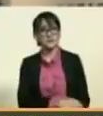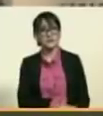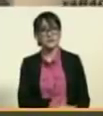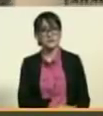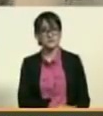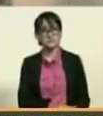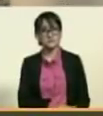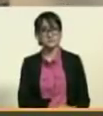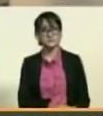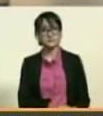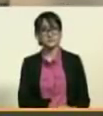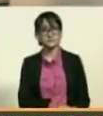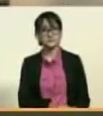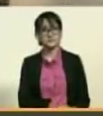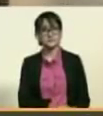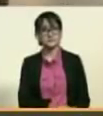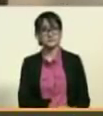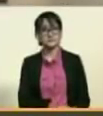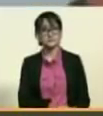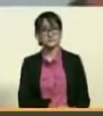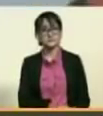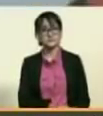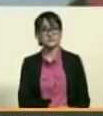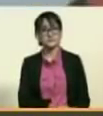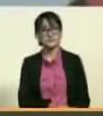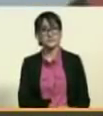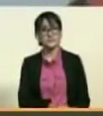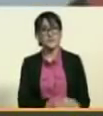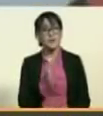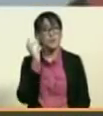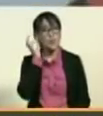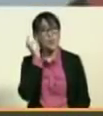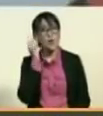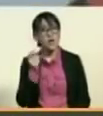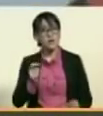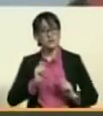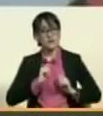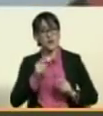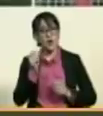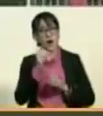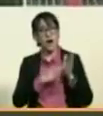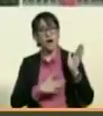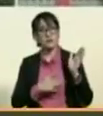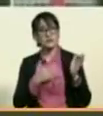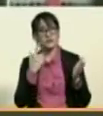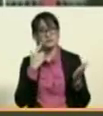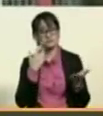Carné de la patria. Las mujeres me entregaron una carta, aquí la llevo, mira.